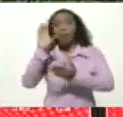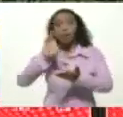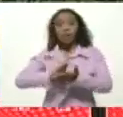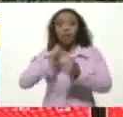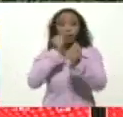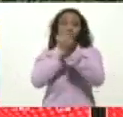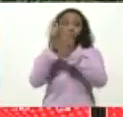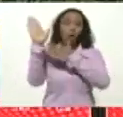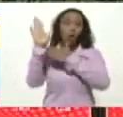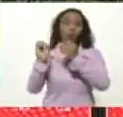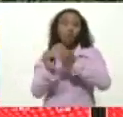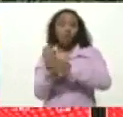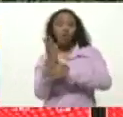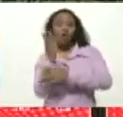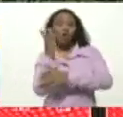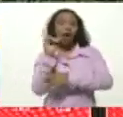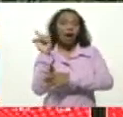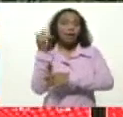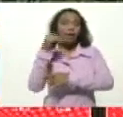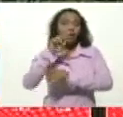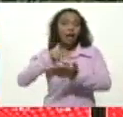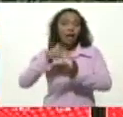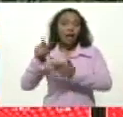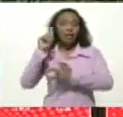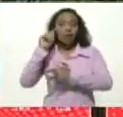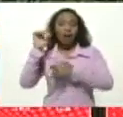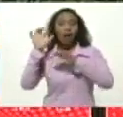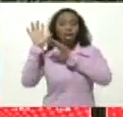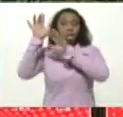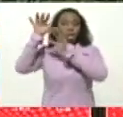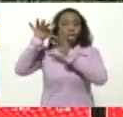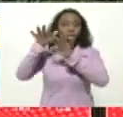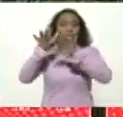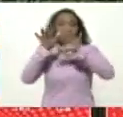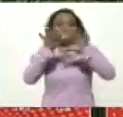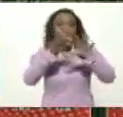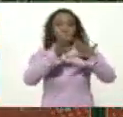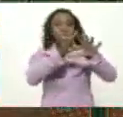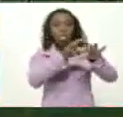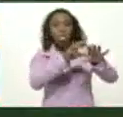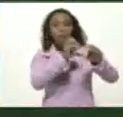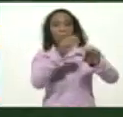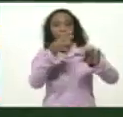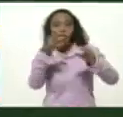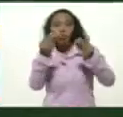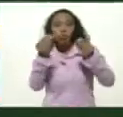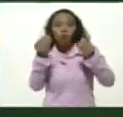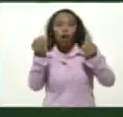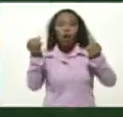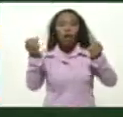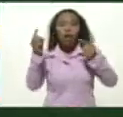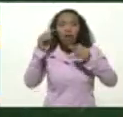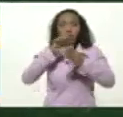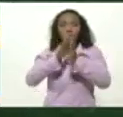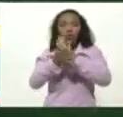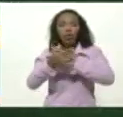eterna primavera, caía esta neblina sabrosa sobre todo Caracas, sobre allá, sobre